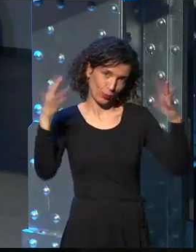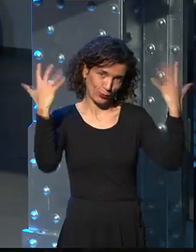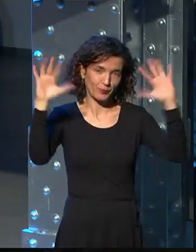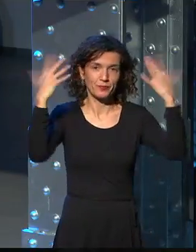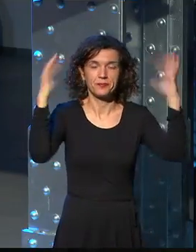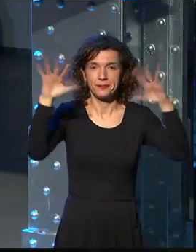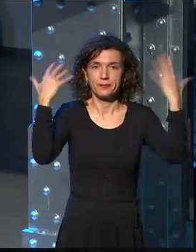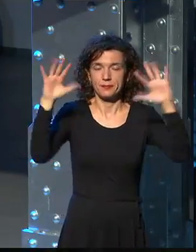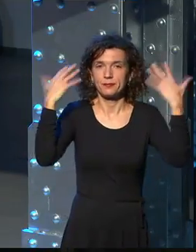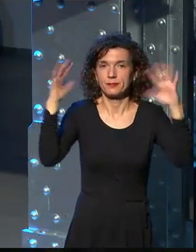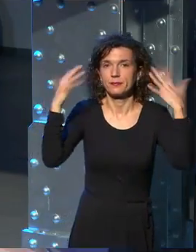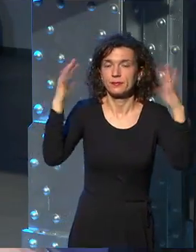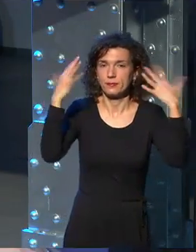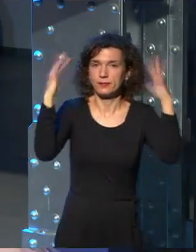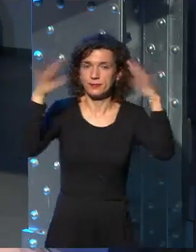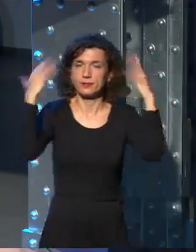para Luis.